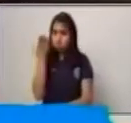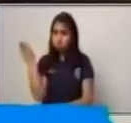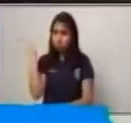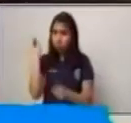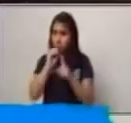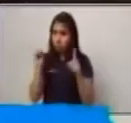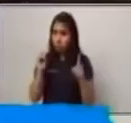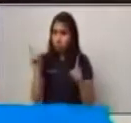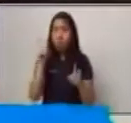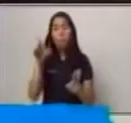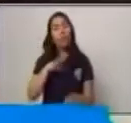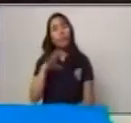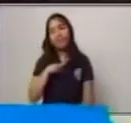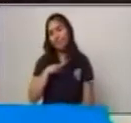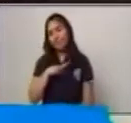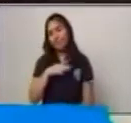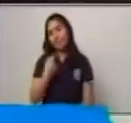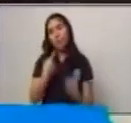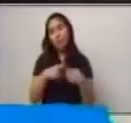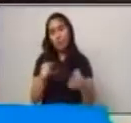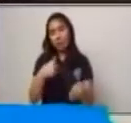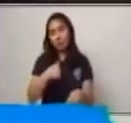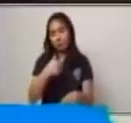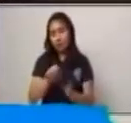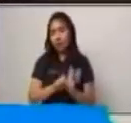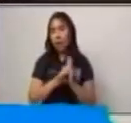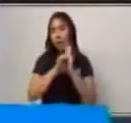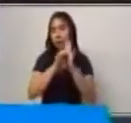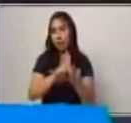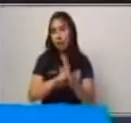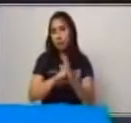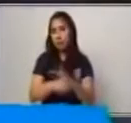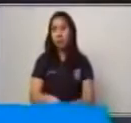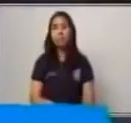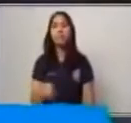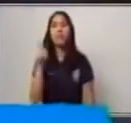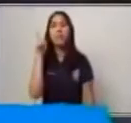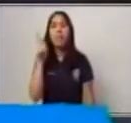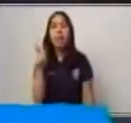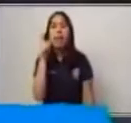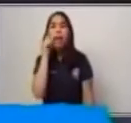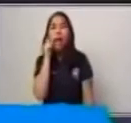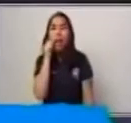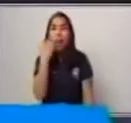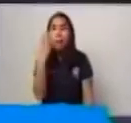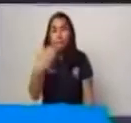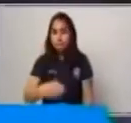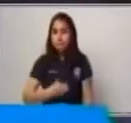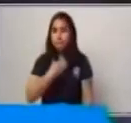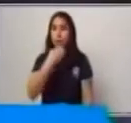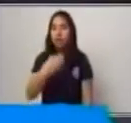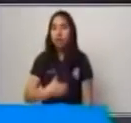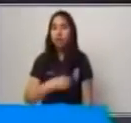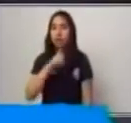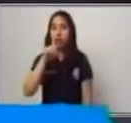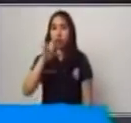El profesor Luis está dando clase.